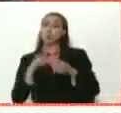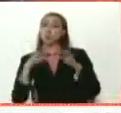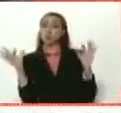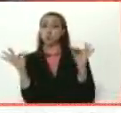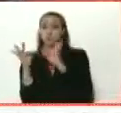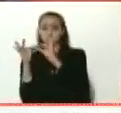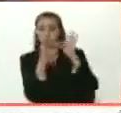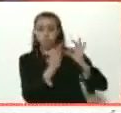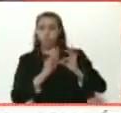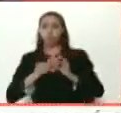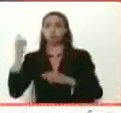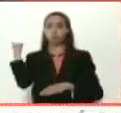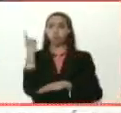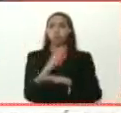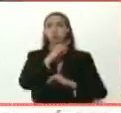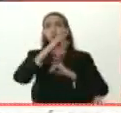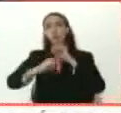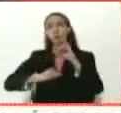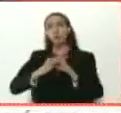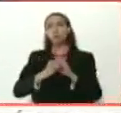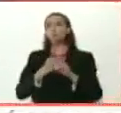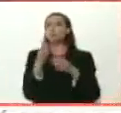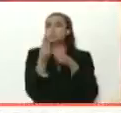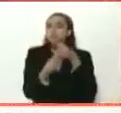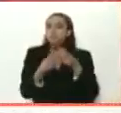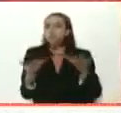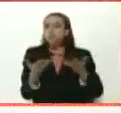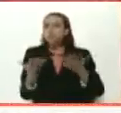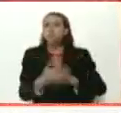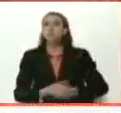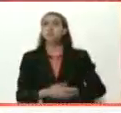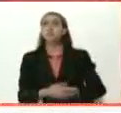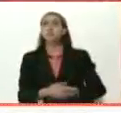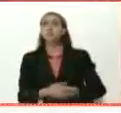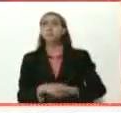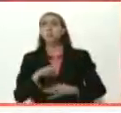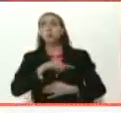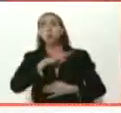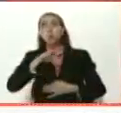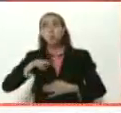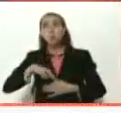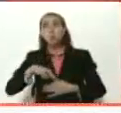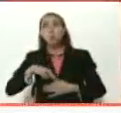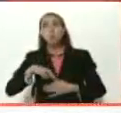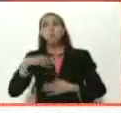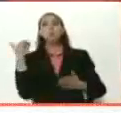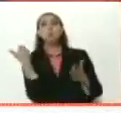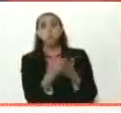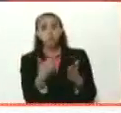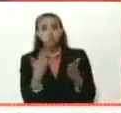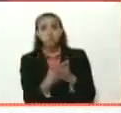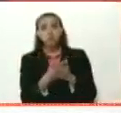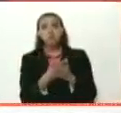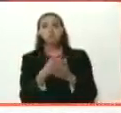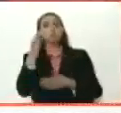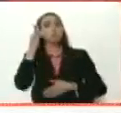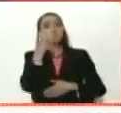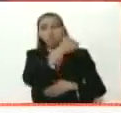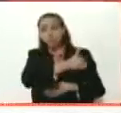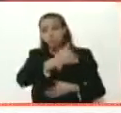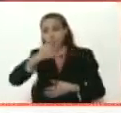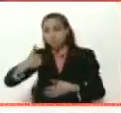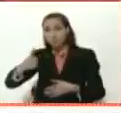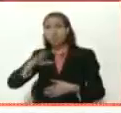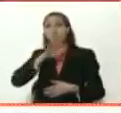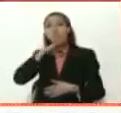esta denuncia internacional. ¿Cómo va a ser esa práctica dentro del propio territorio? Vamos a levantar los testimoniales de nuestras mujeres que